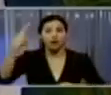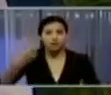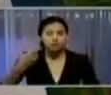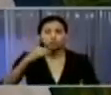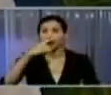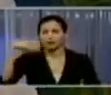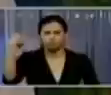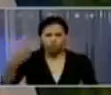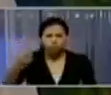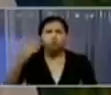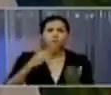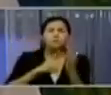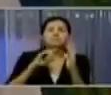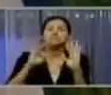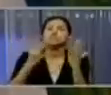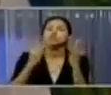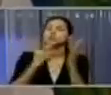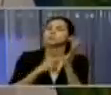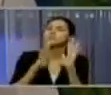2018 y